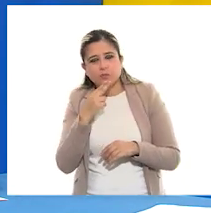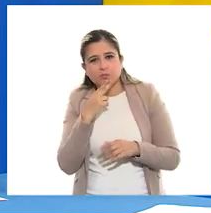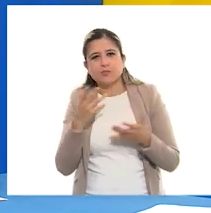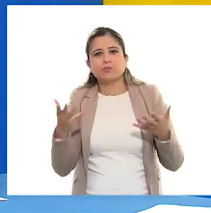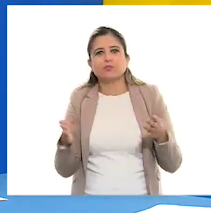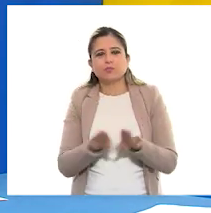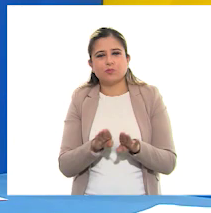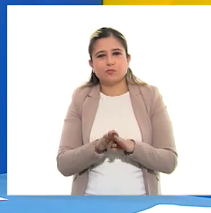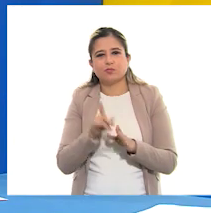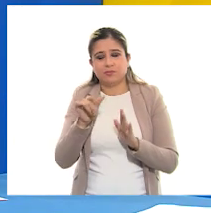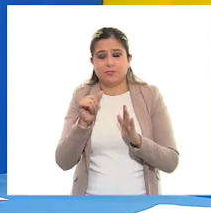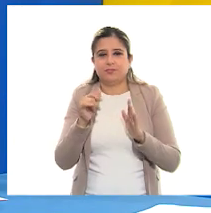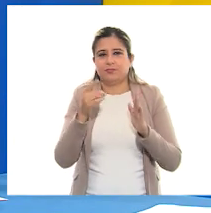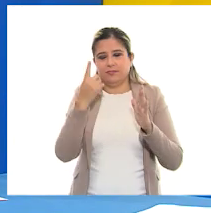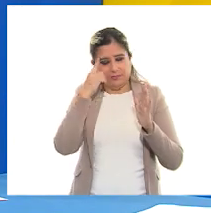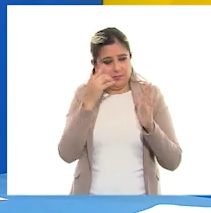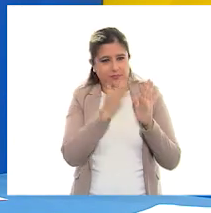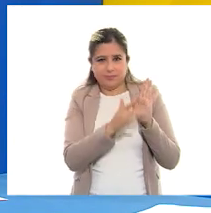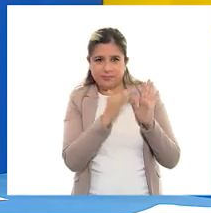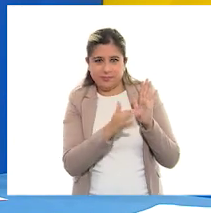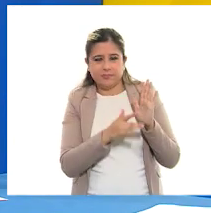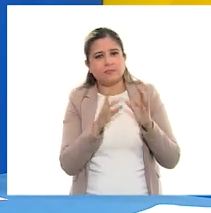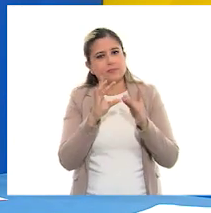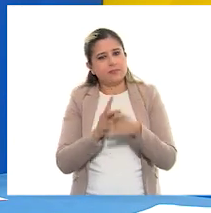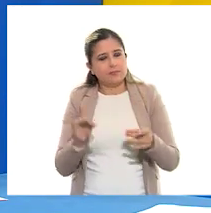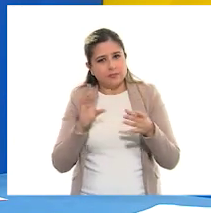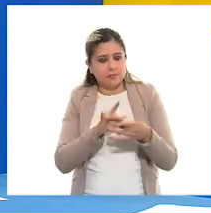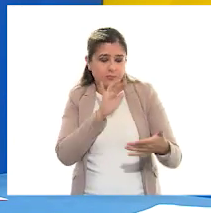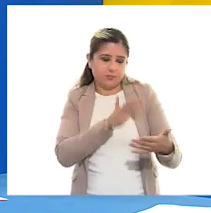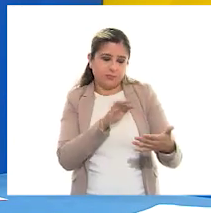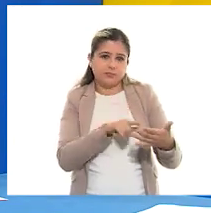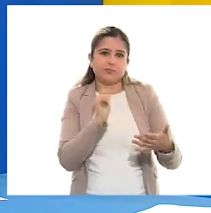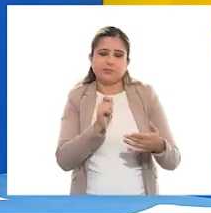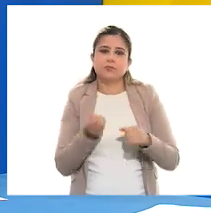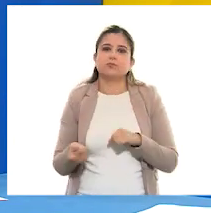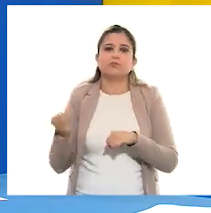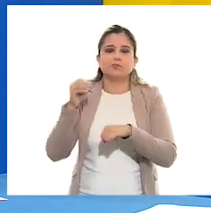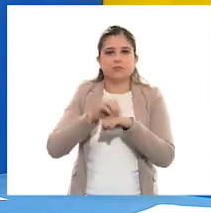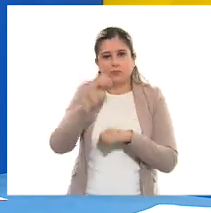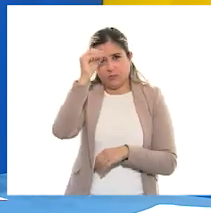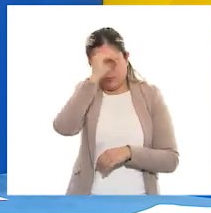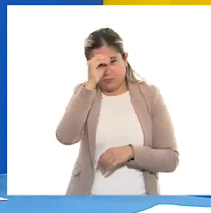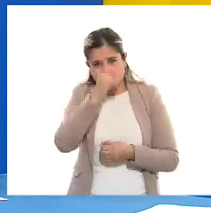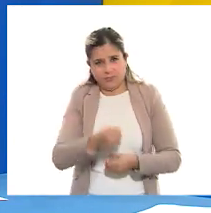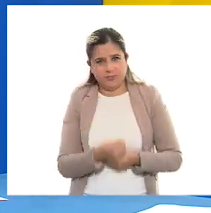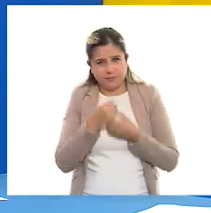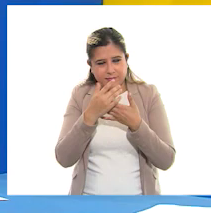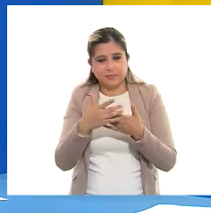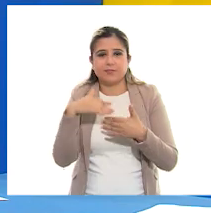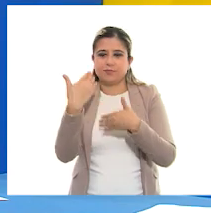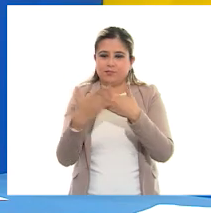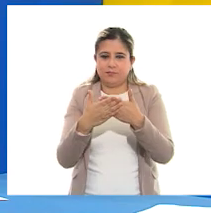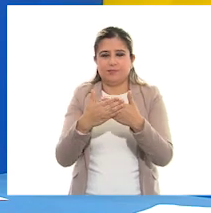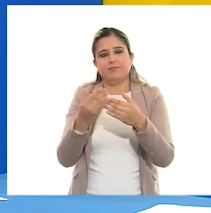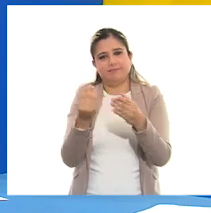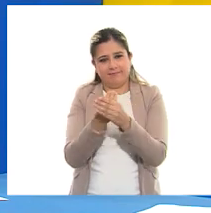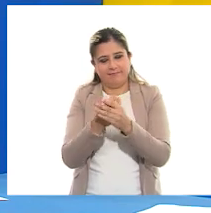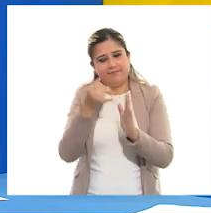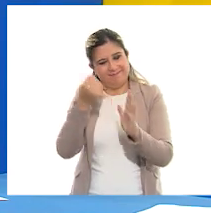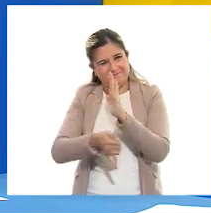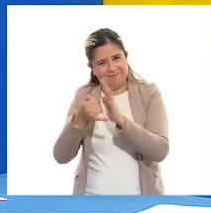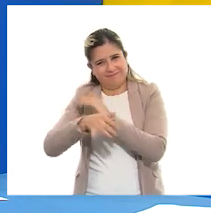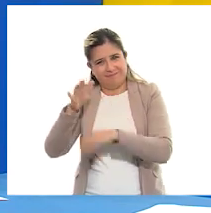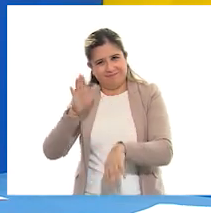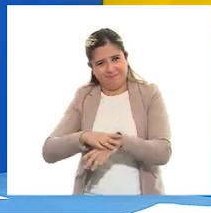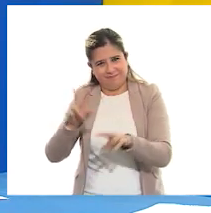dicho por el artículo, hablamos de una opinión argumentada, y en clases posteriores profundizaremos en este tipo de